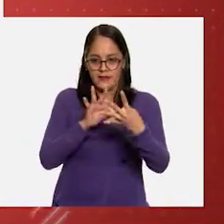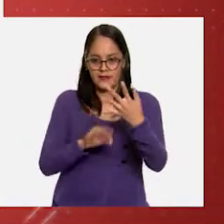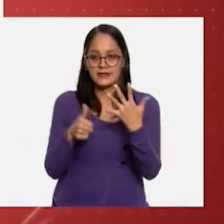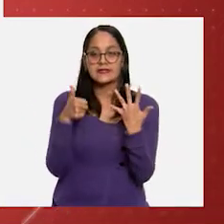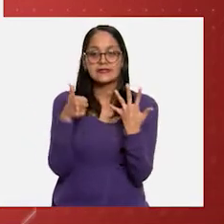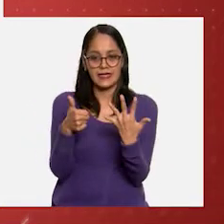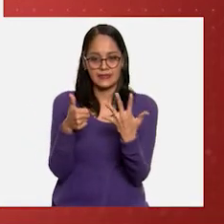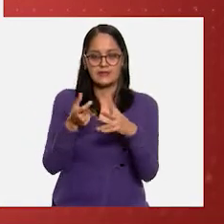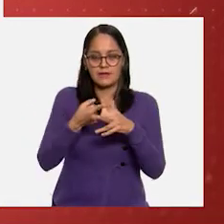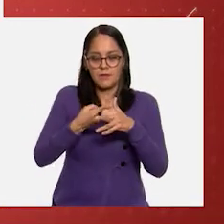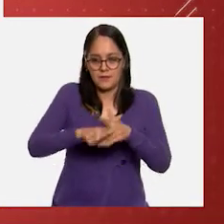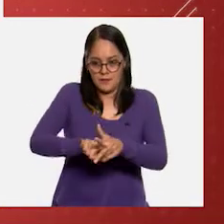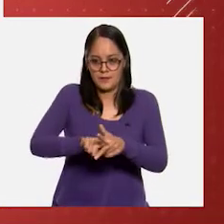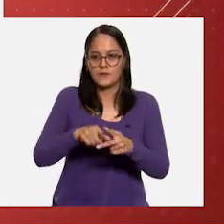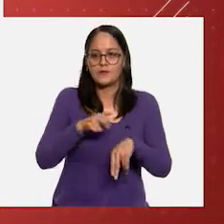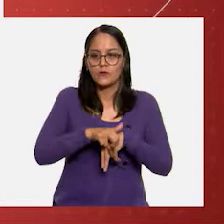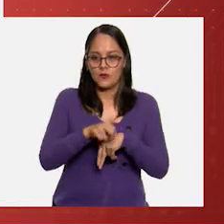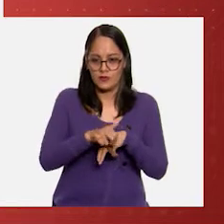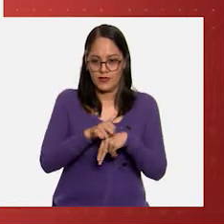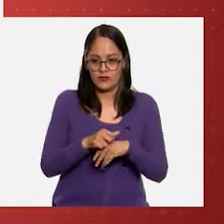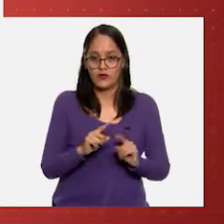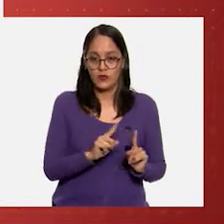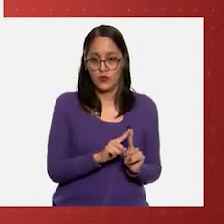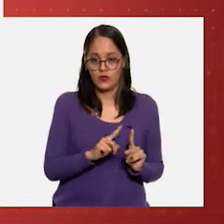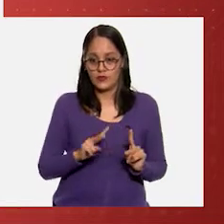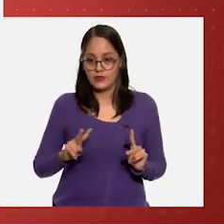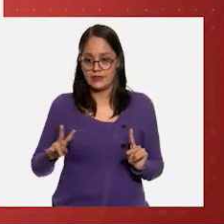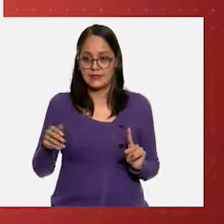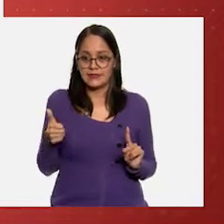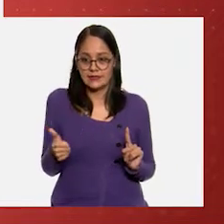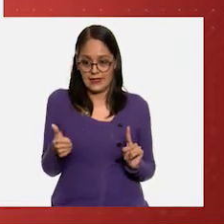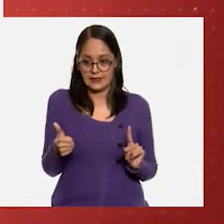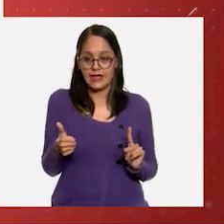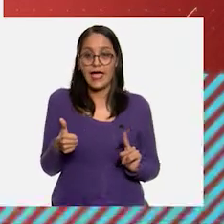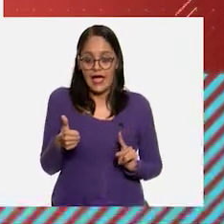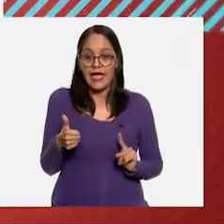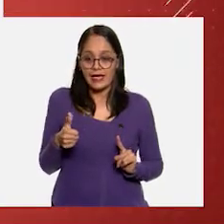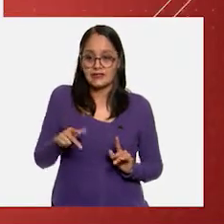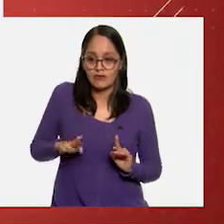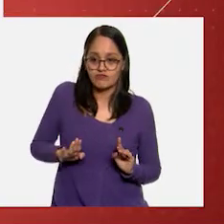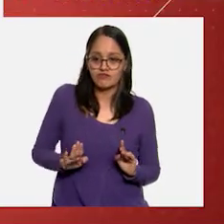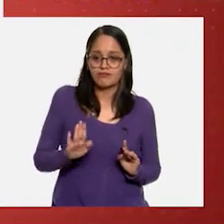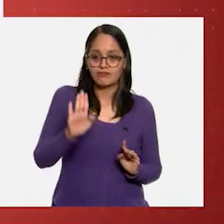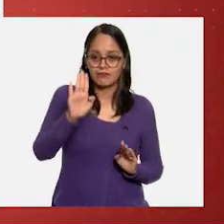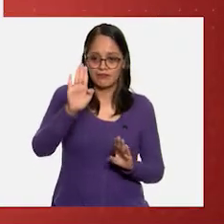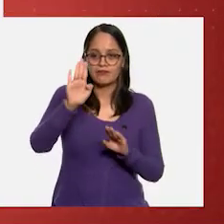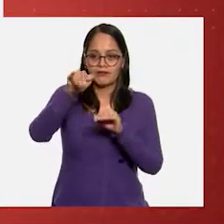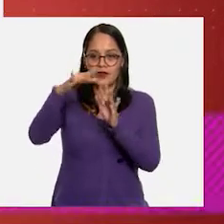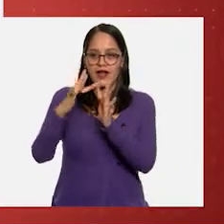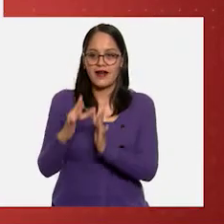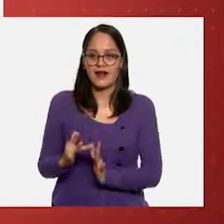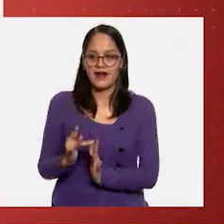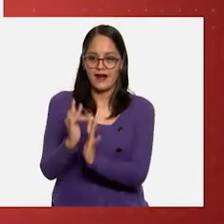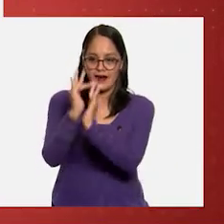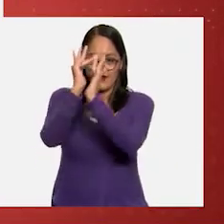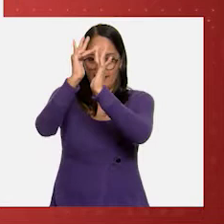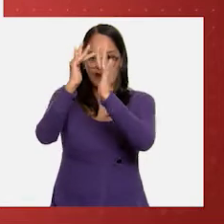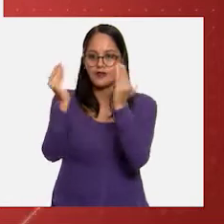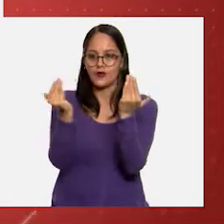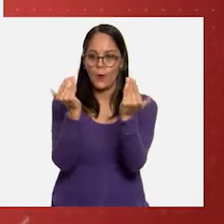en el punto de inicio. Estos se desplazarán a lo largo de la red, interactuando entre ellos a partir de